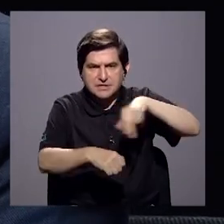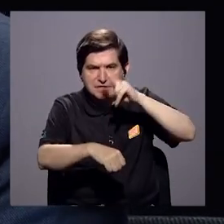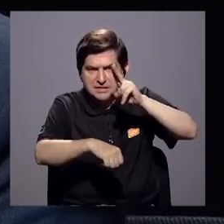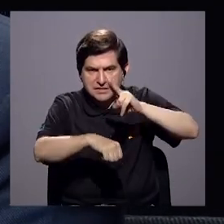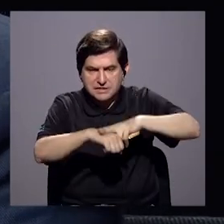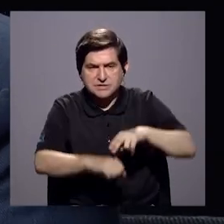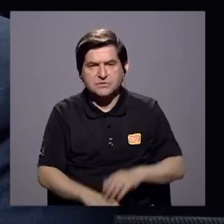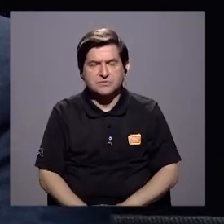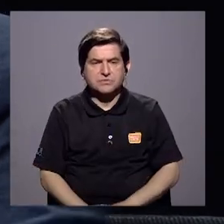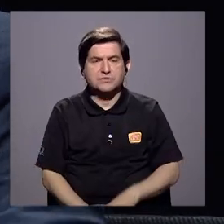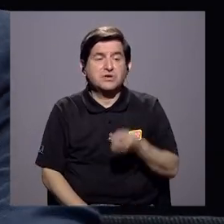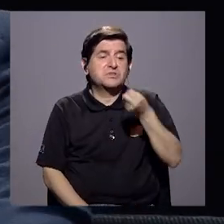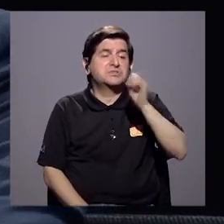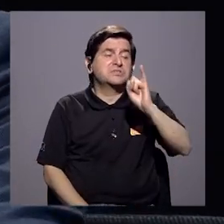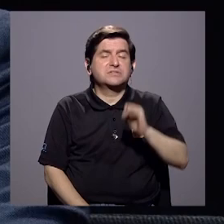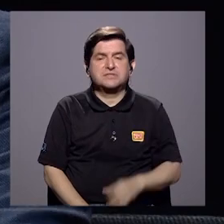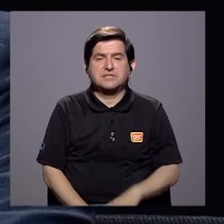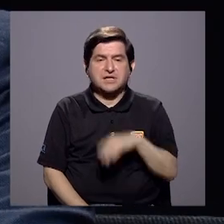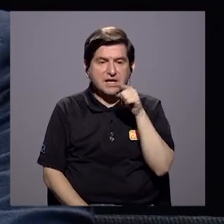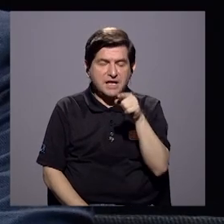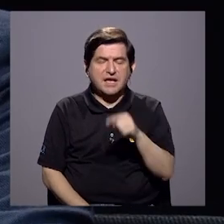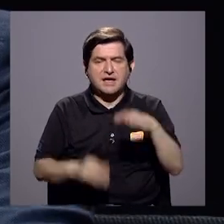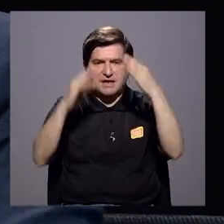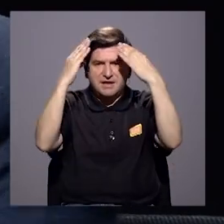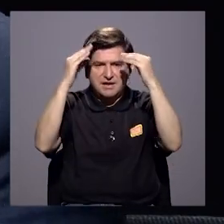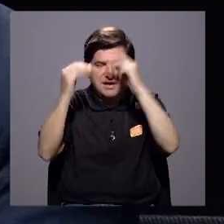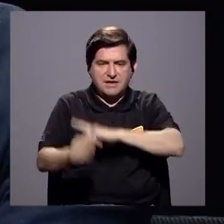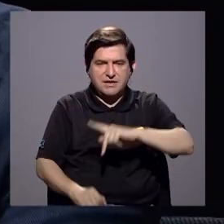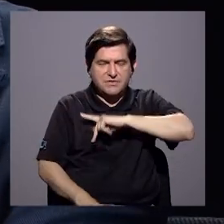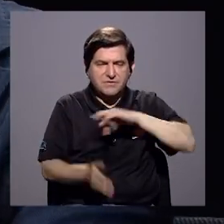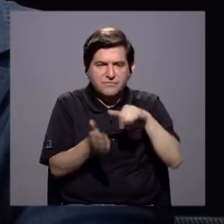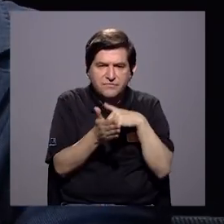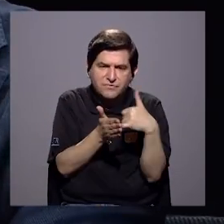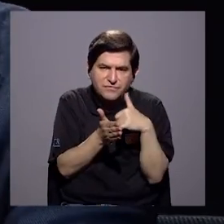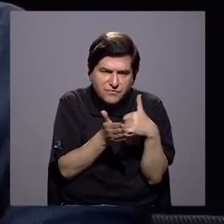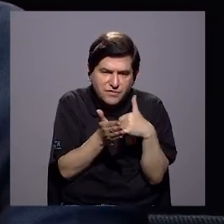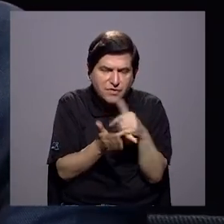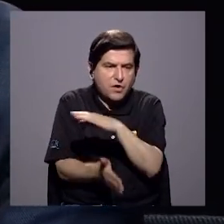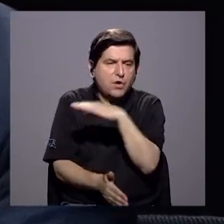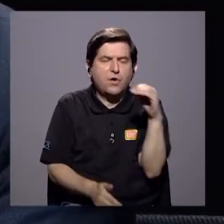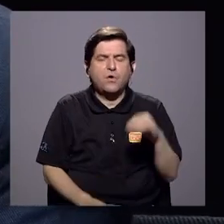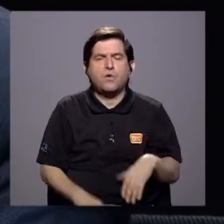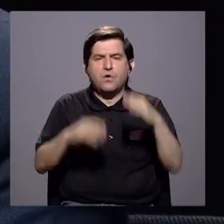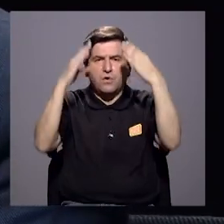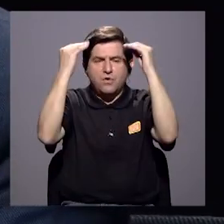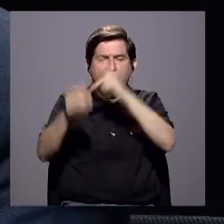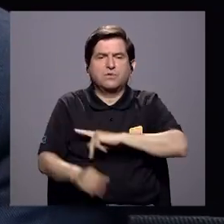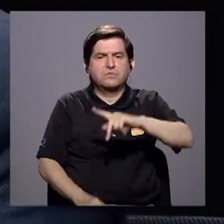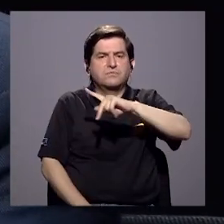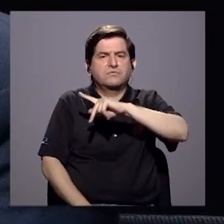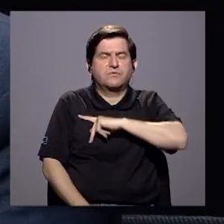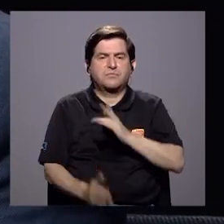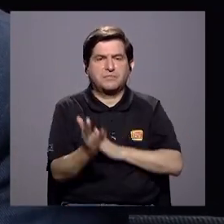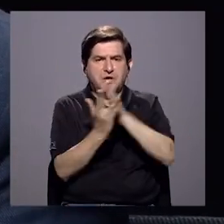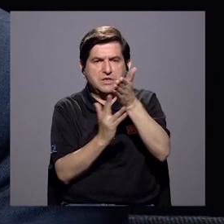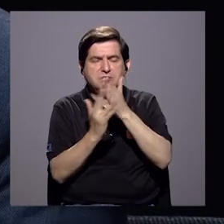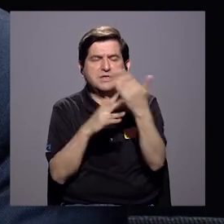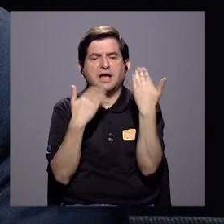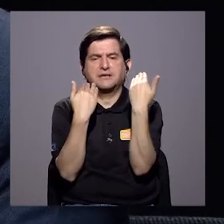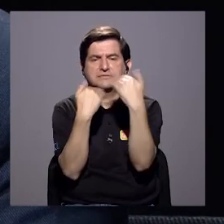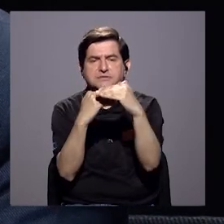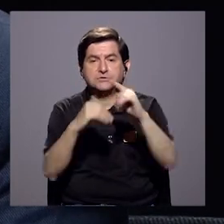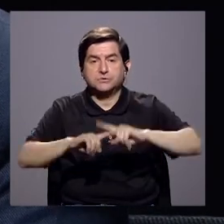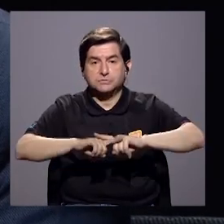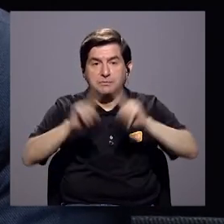nacional se estaba dando sobre si los tratamientos eran sobre datos personales sensibles o datos personales de acceso restringido